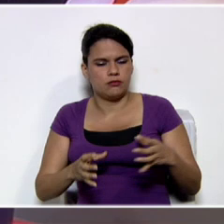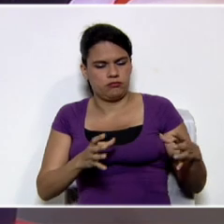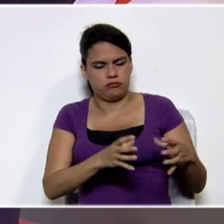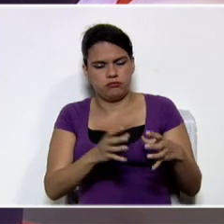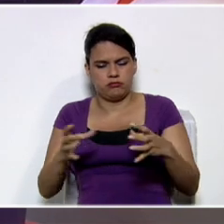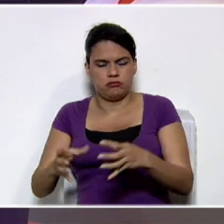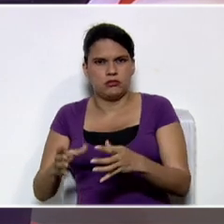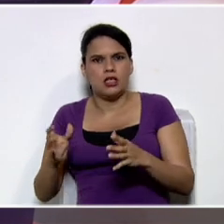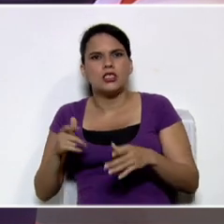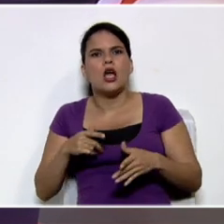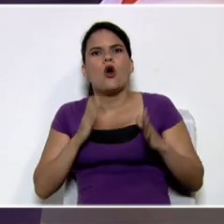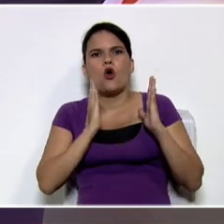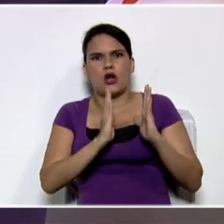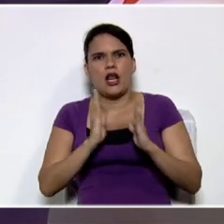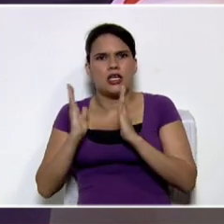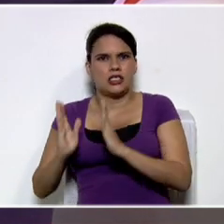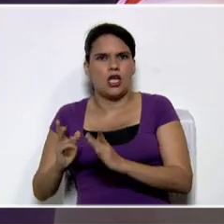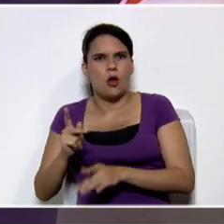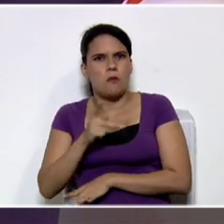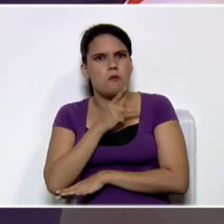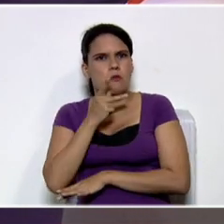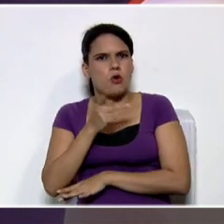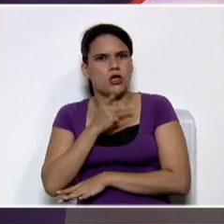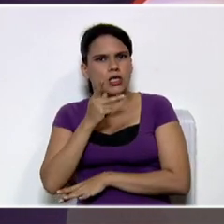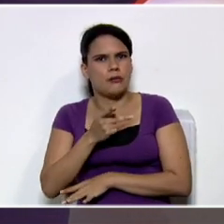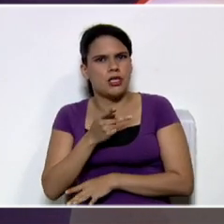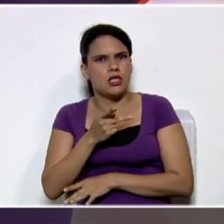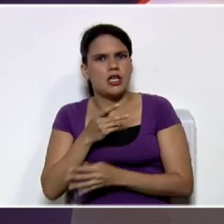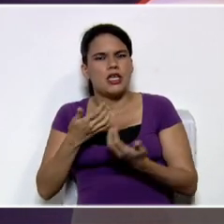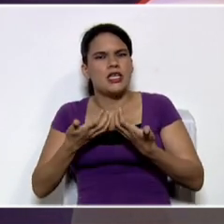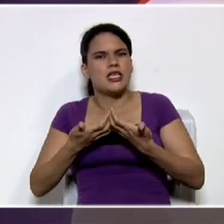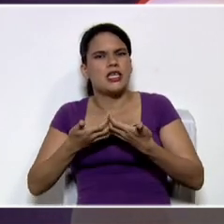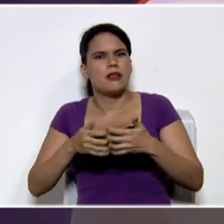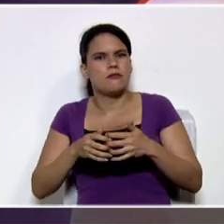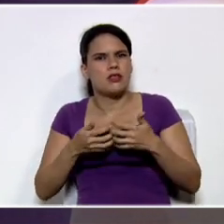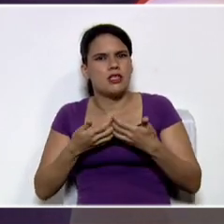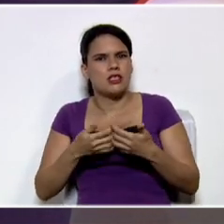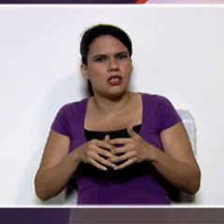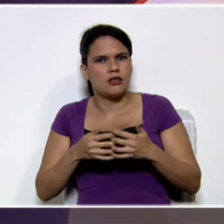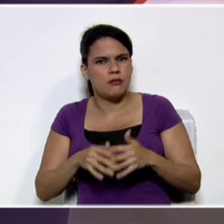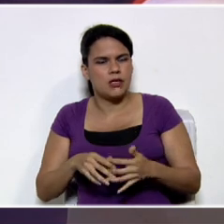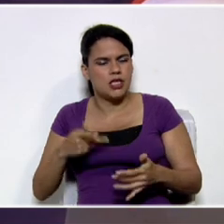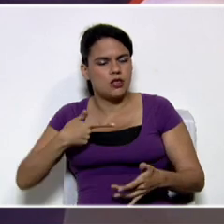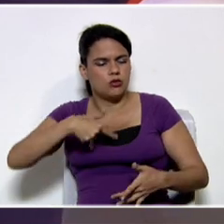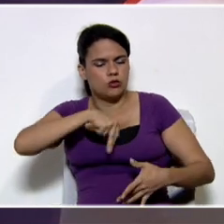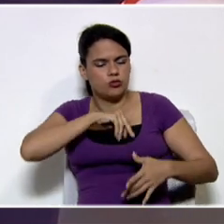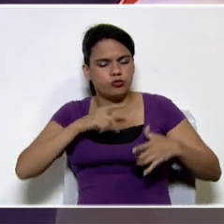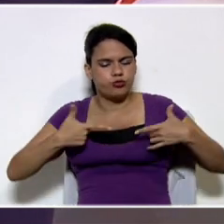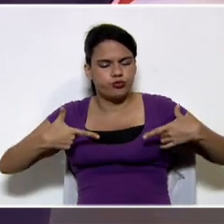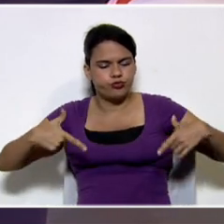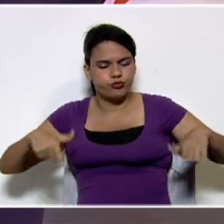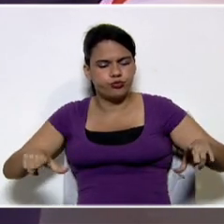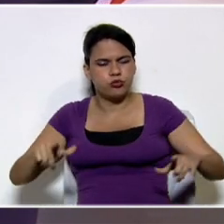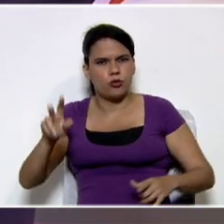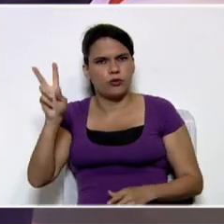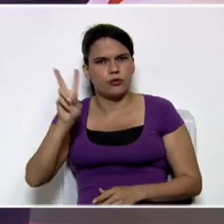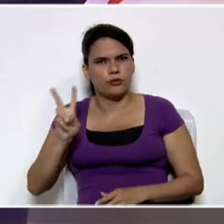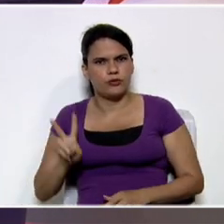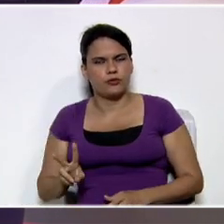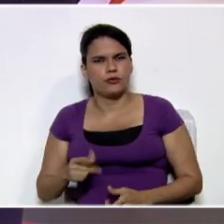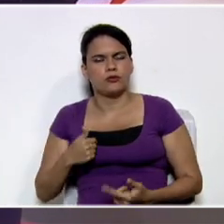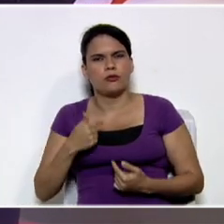está organizado políticamente y administrativamente nuestro territorio venezolano. Es